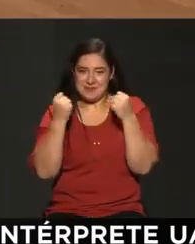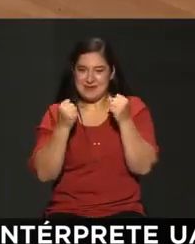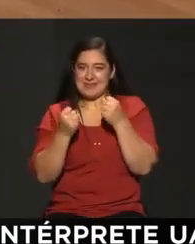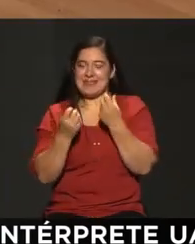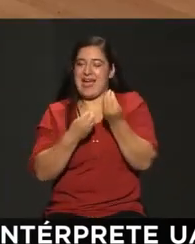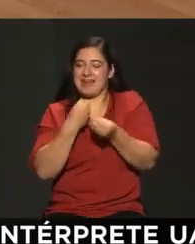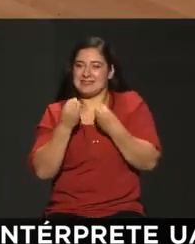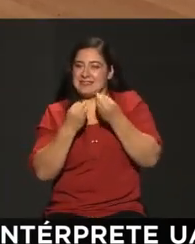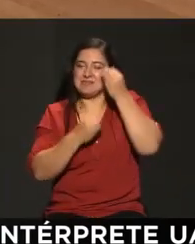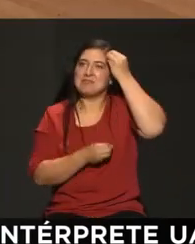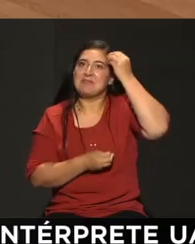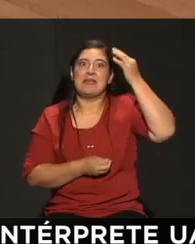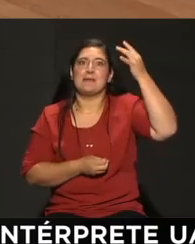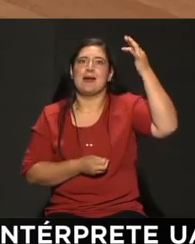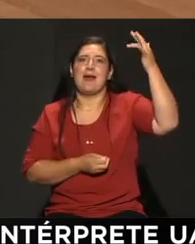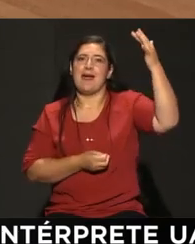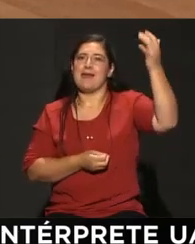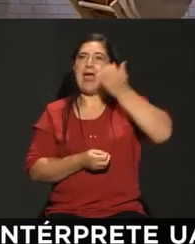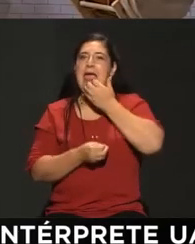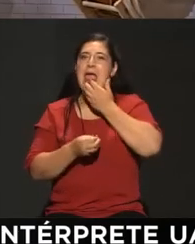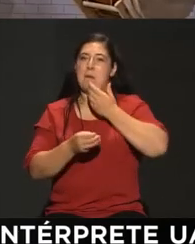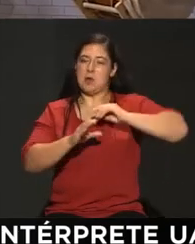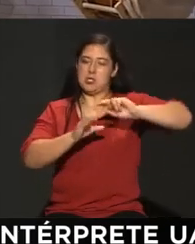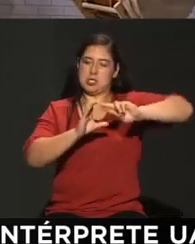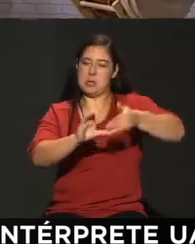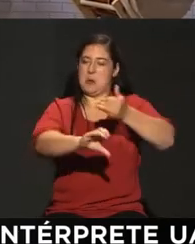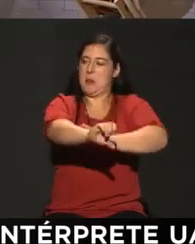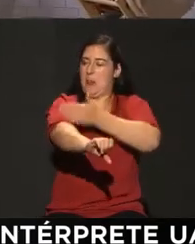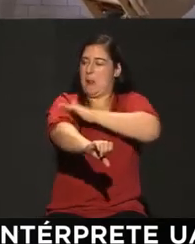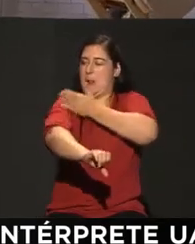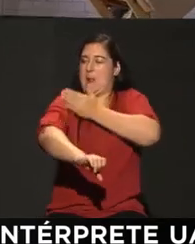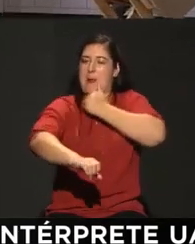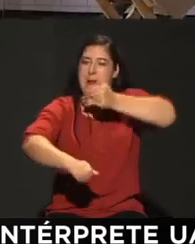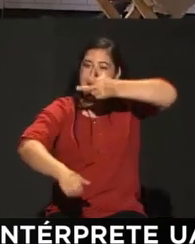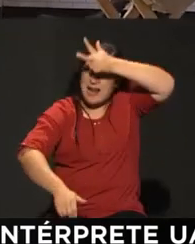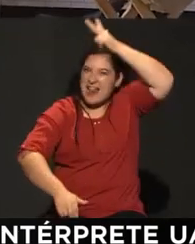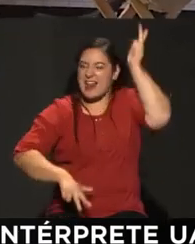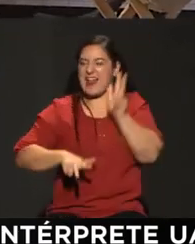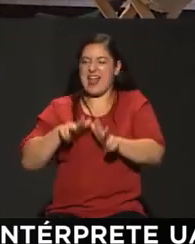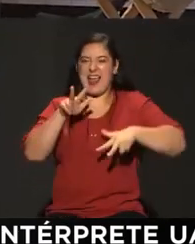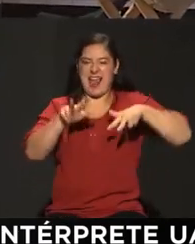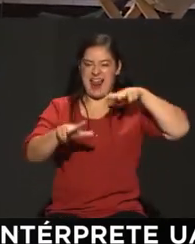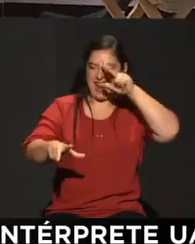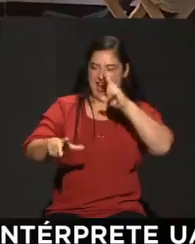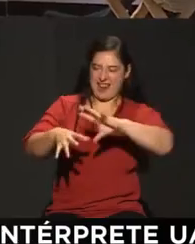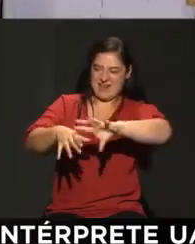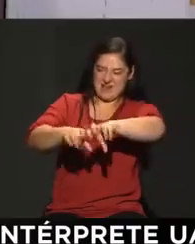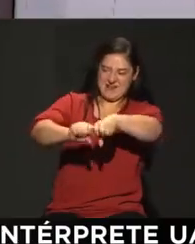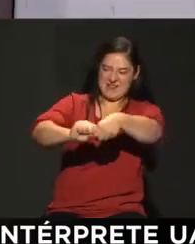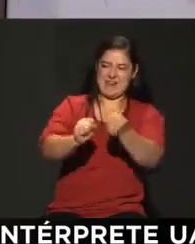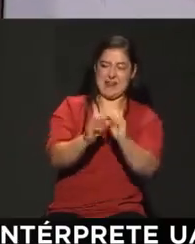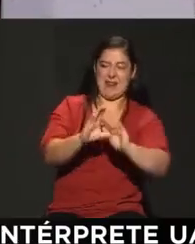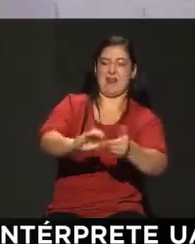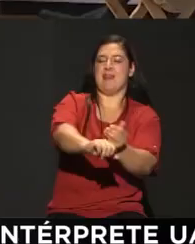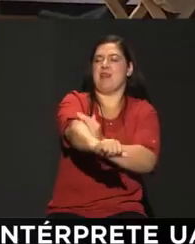hacer un ejercicio. Vamos a imaginar que nos vamos a echar manteca de iguana. A ver, ta, ta, ta, ta. Y nos vamos a extender para